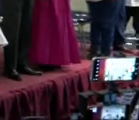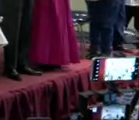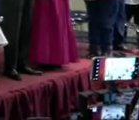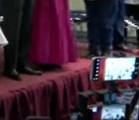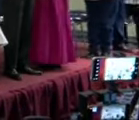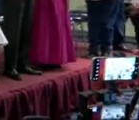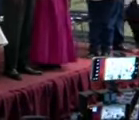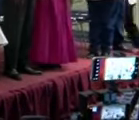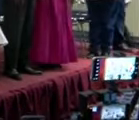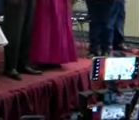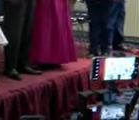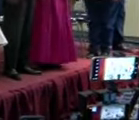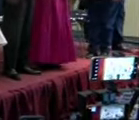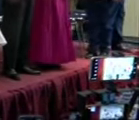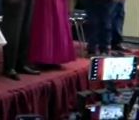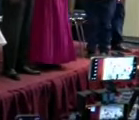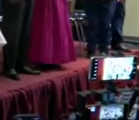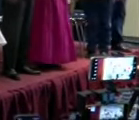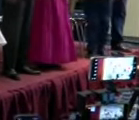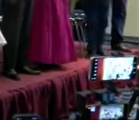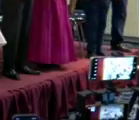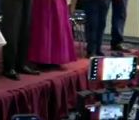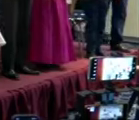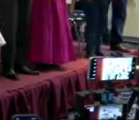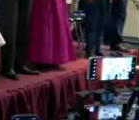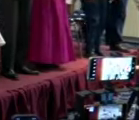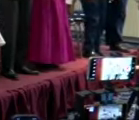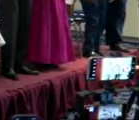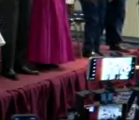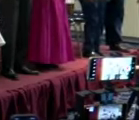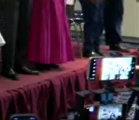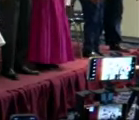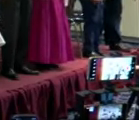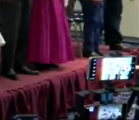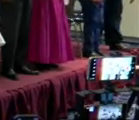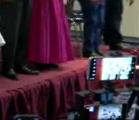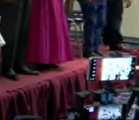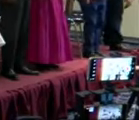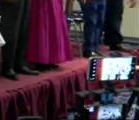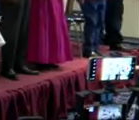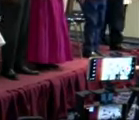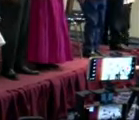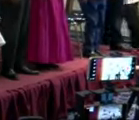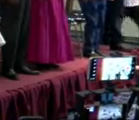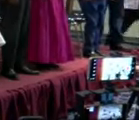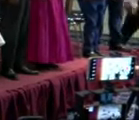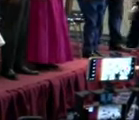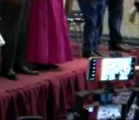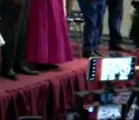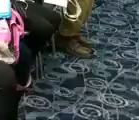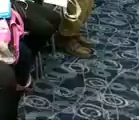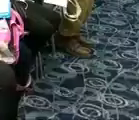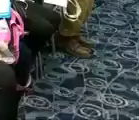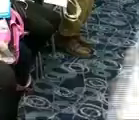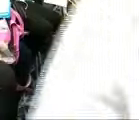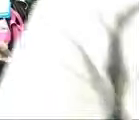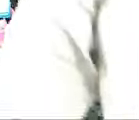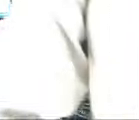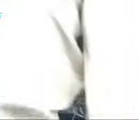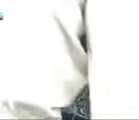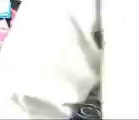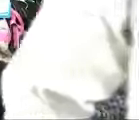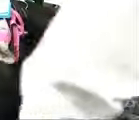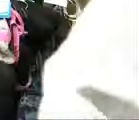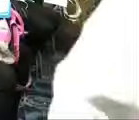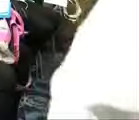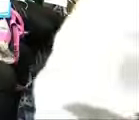hermanan todos los estados de la República Mexicana y donde Oaxaca se consolida como el corazón cultural de México. Sin más preámbulos, si usted